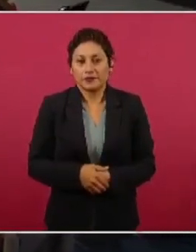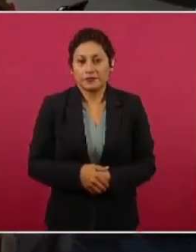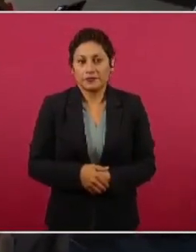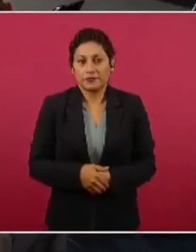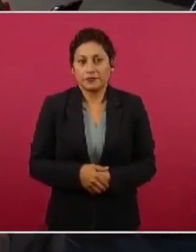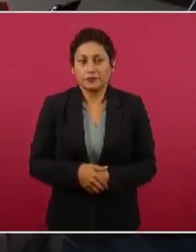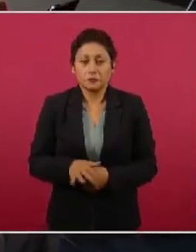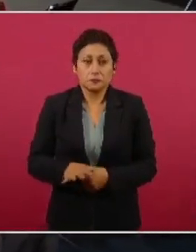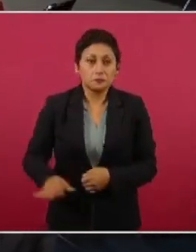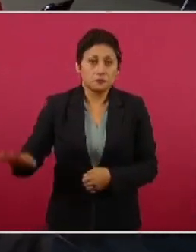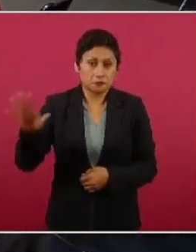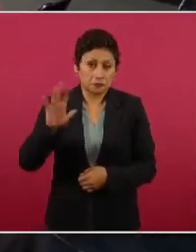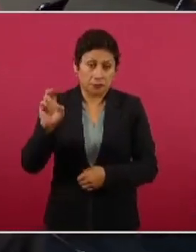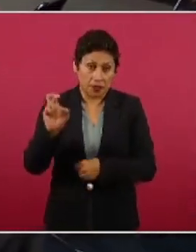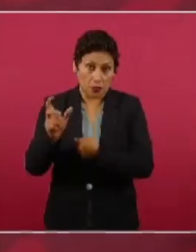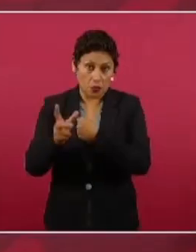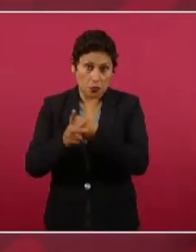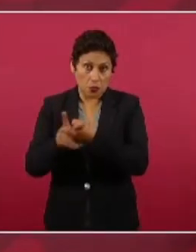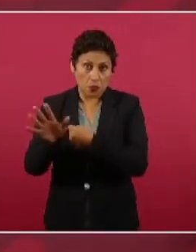pues hay una orden